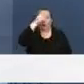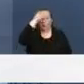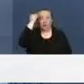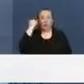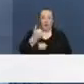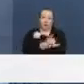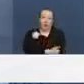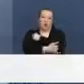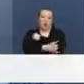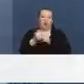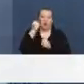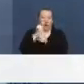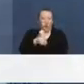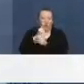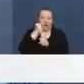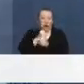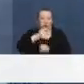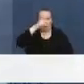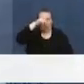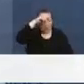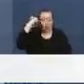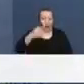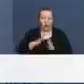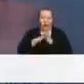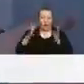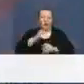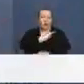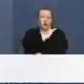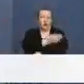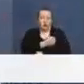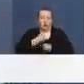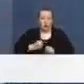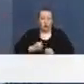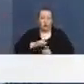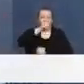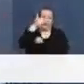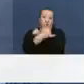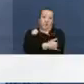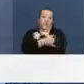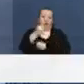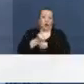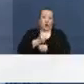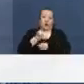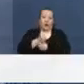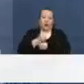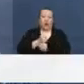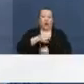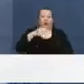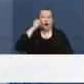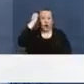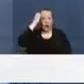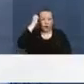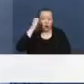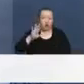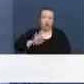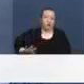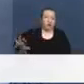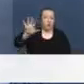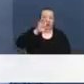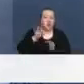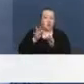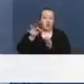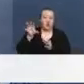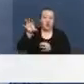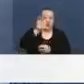y dolor que ganaban su euro en génova en milán madrid/murcia en valencia